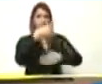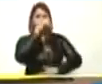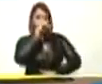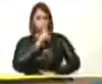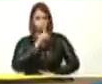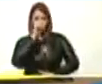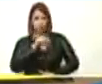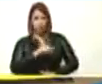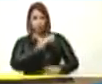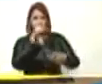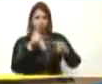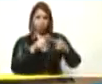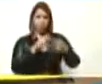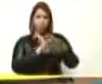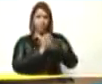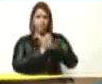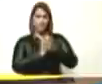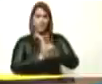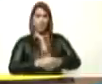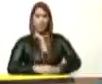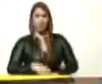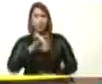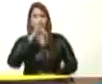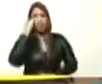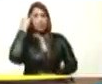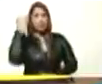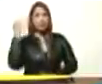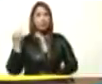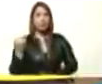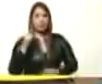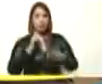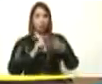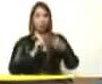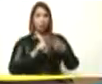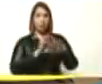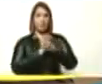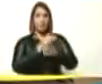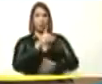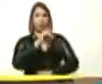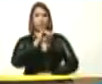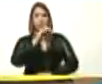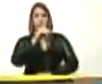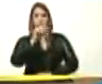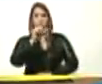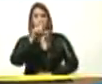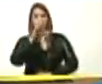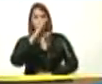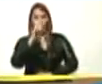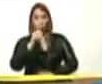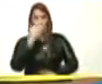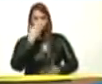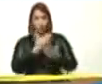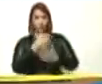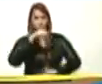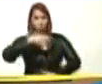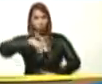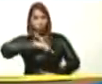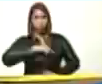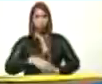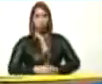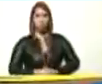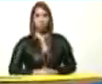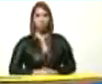estuvo acompañado de la compañía de Iri Valera compañero de Hidalgo al frente hoy nosotros nos